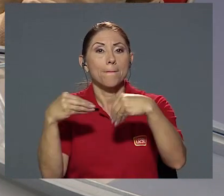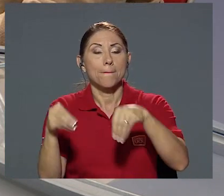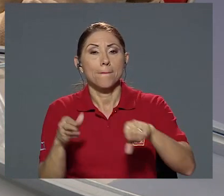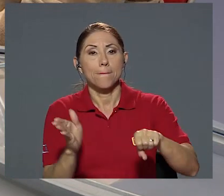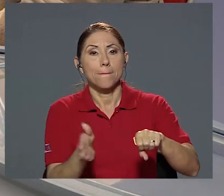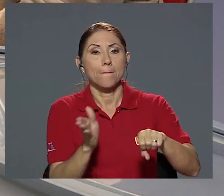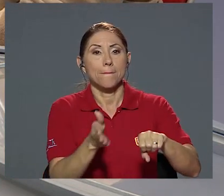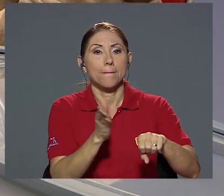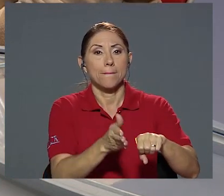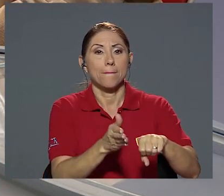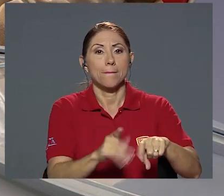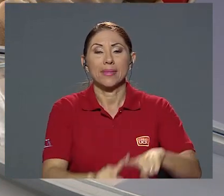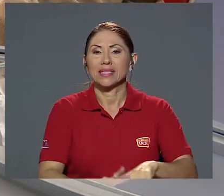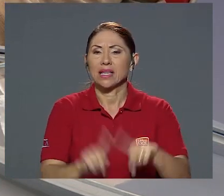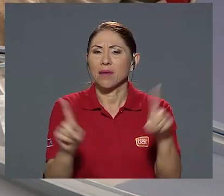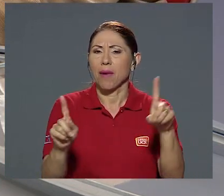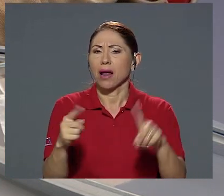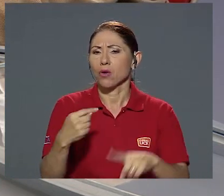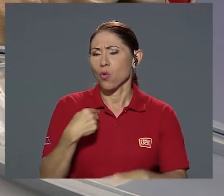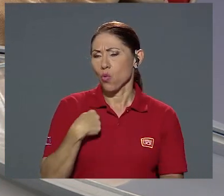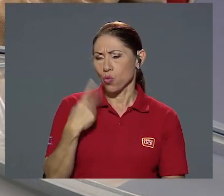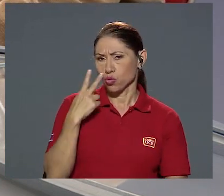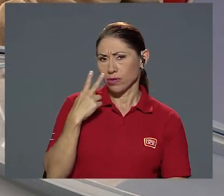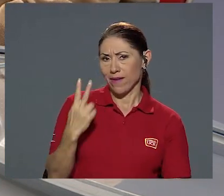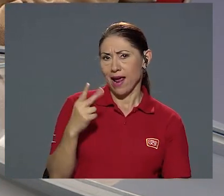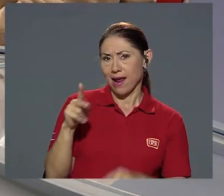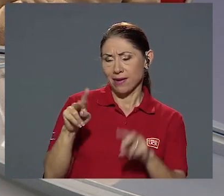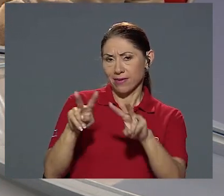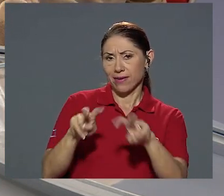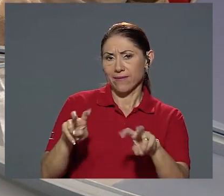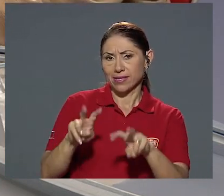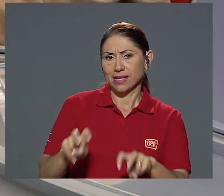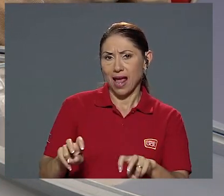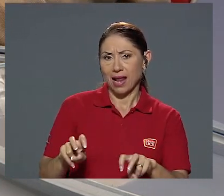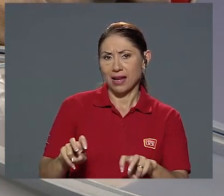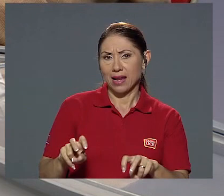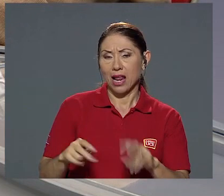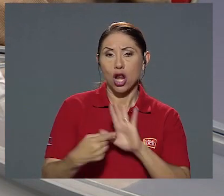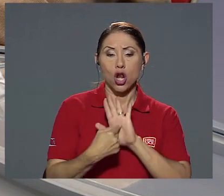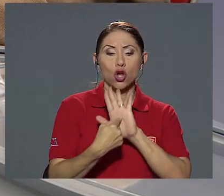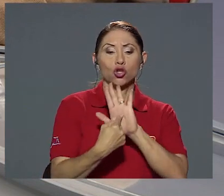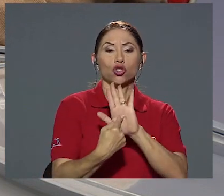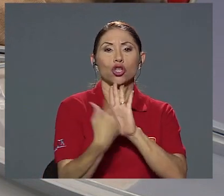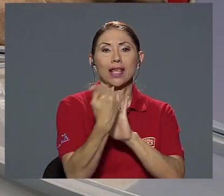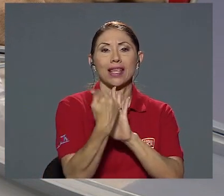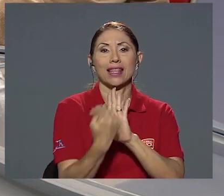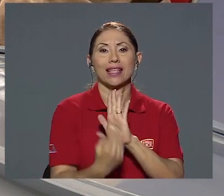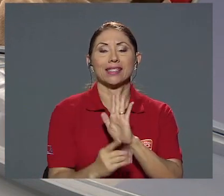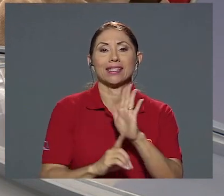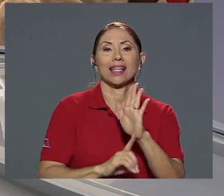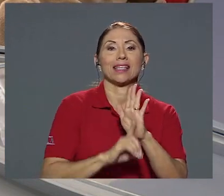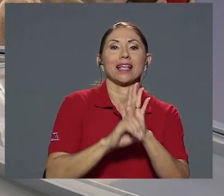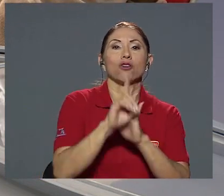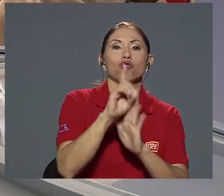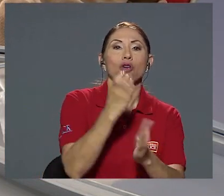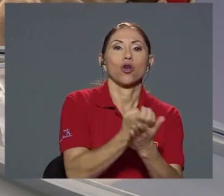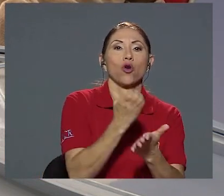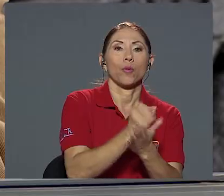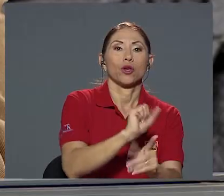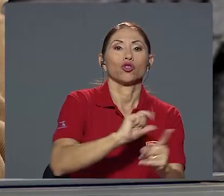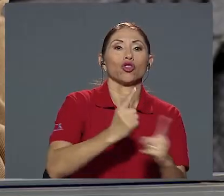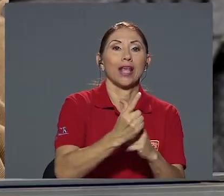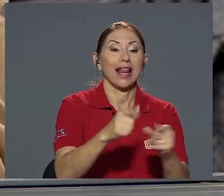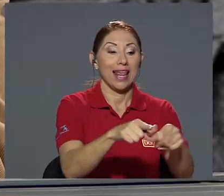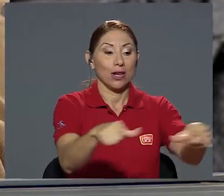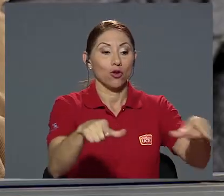bajo ese rubro. Sin embargo, uno se va a revisar, por ejemplo, los índices de desarrollo económico y social de los cantones piñeros, al menos en